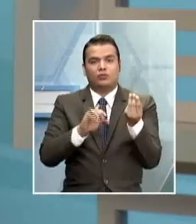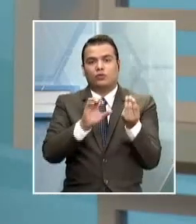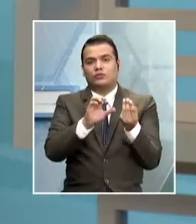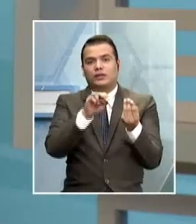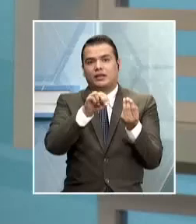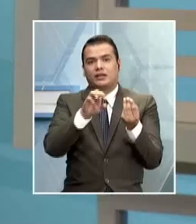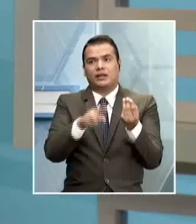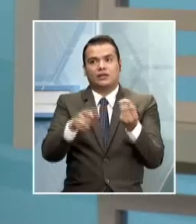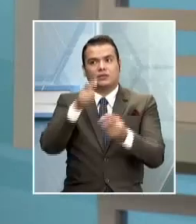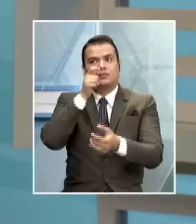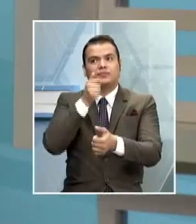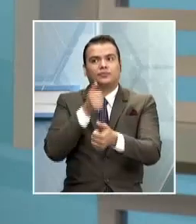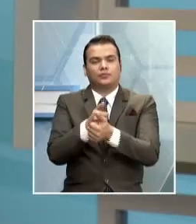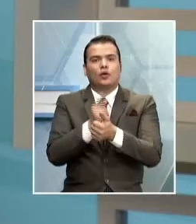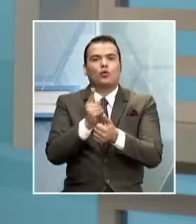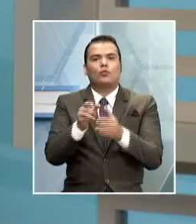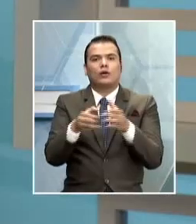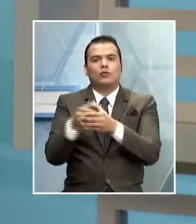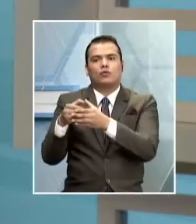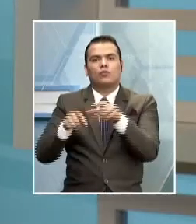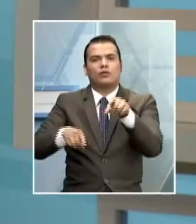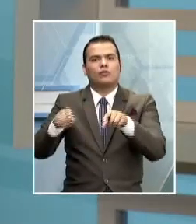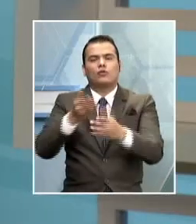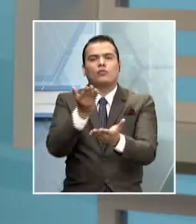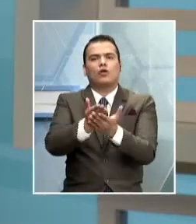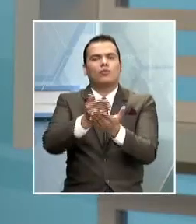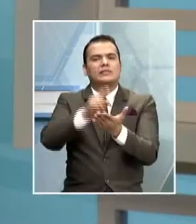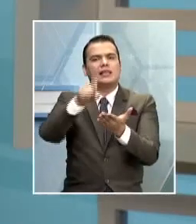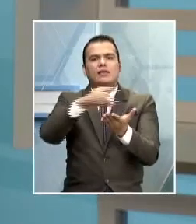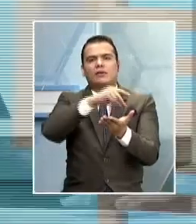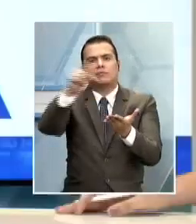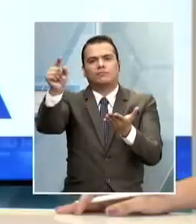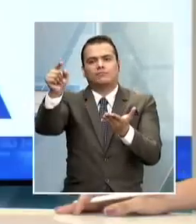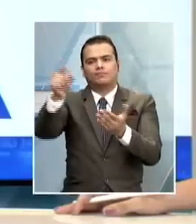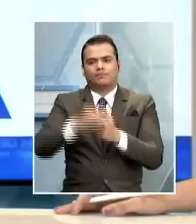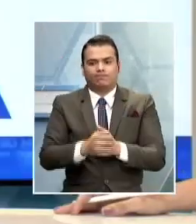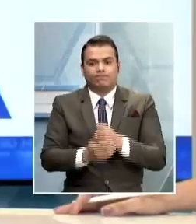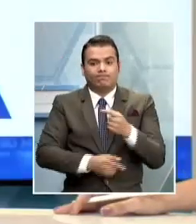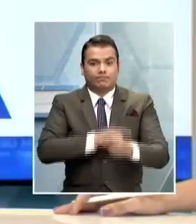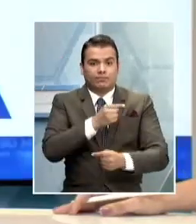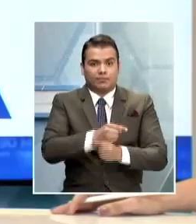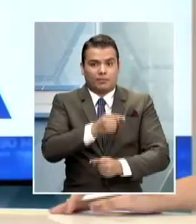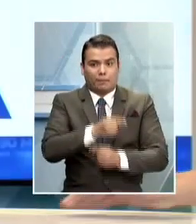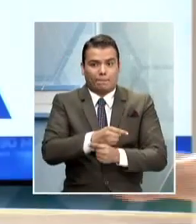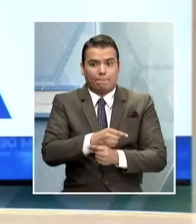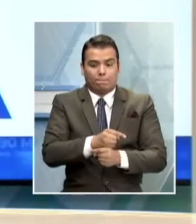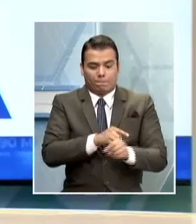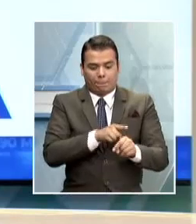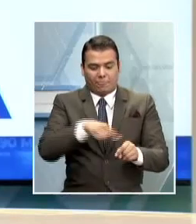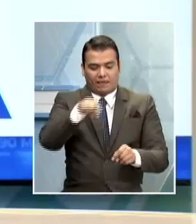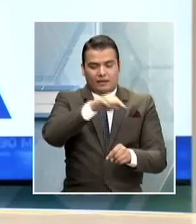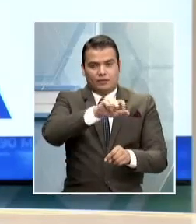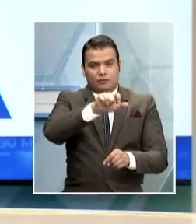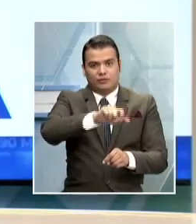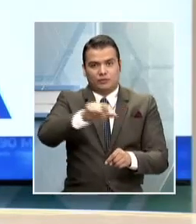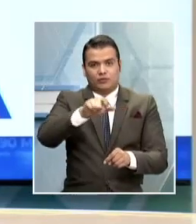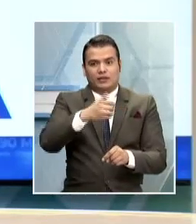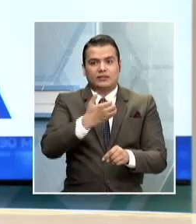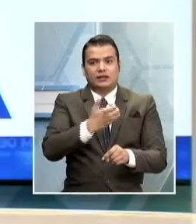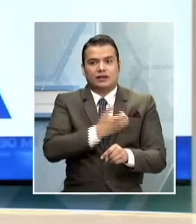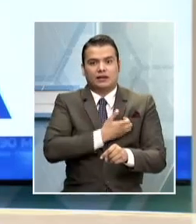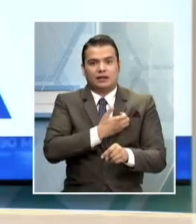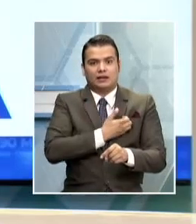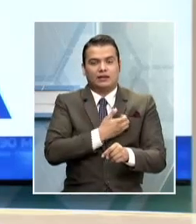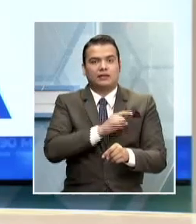varios movimientos ciudadanos presentaran iniciativas de revocatoria del mandato, Ángela. Así es, Lorena. Los alcaldes deberán presentarse a